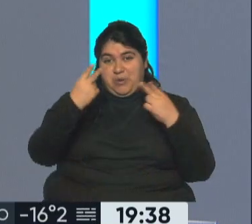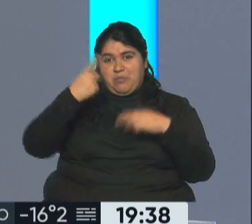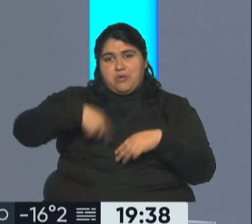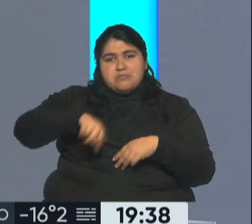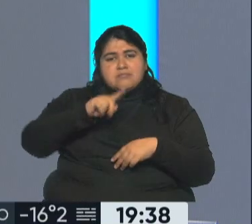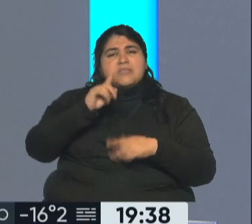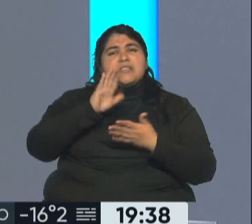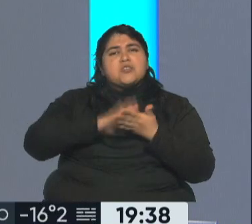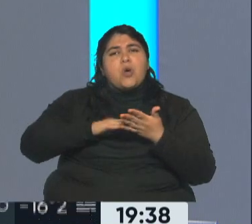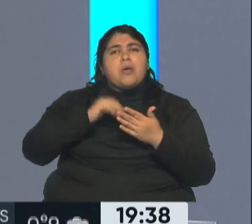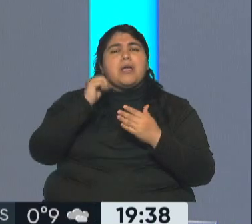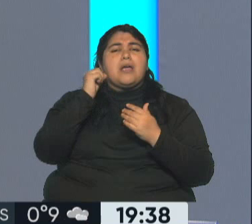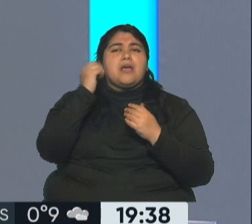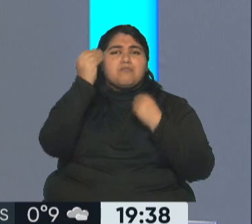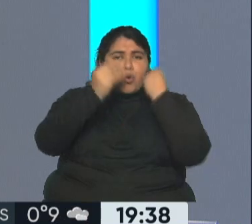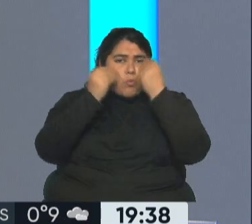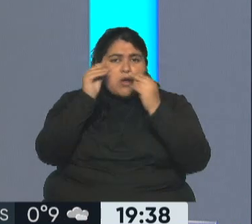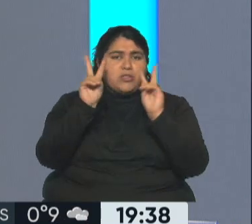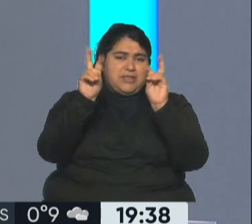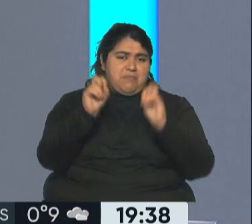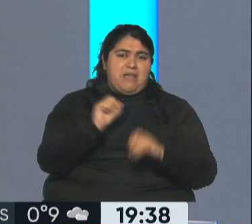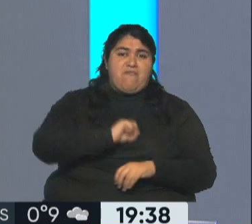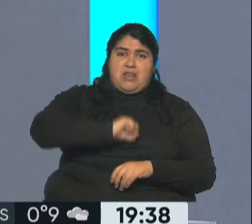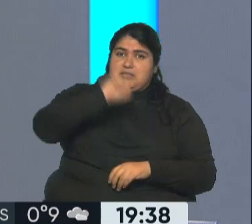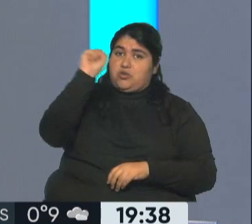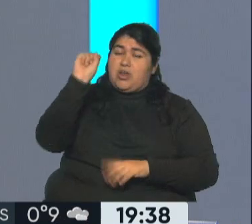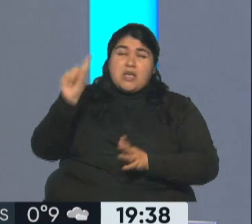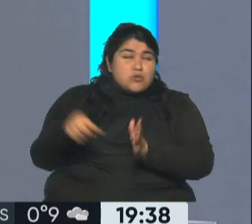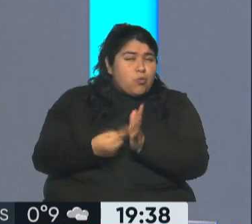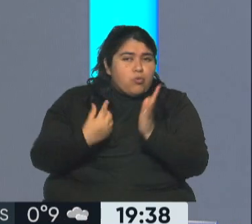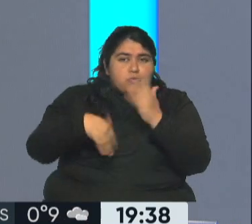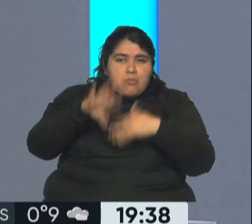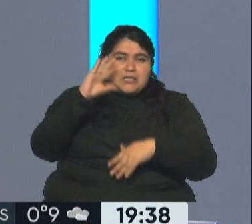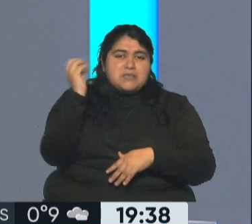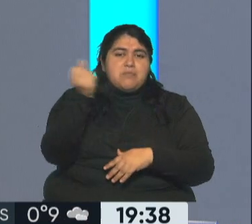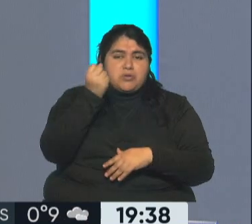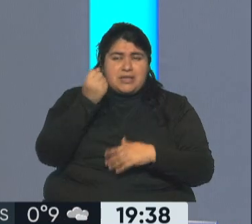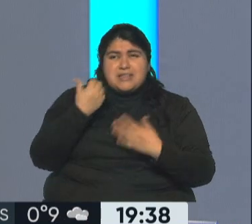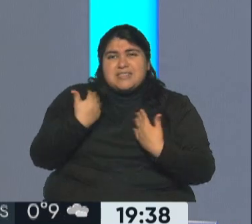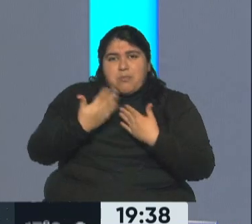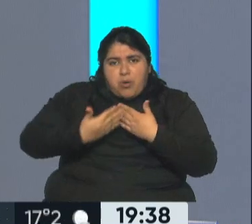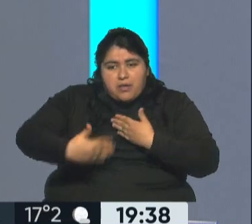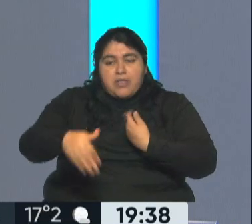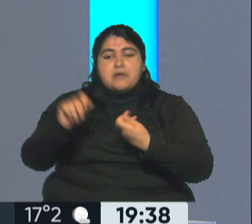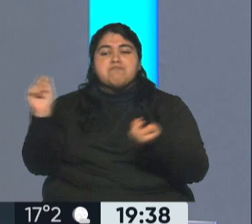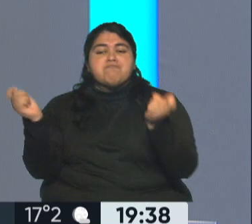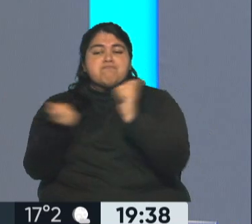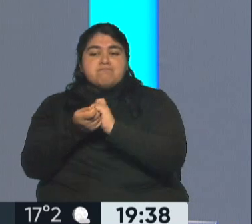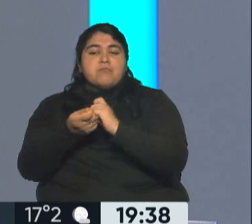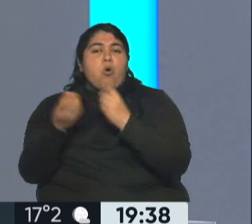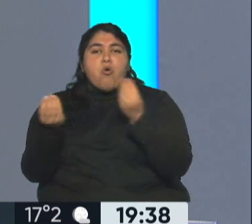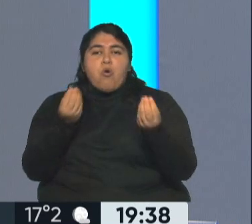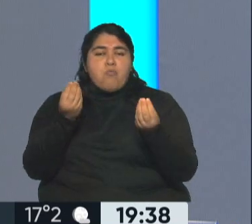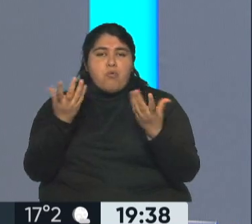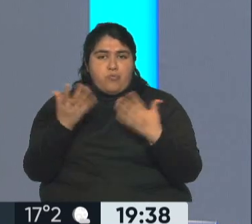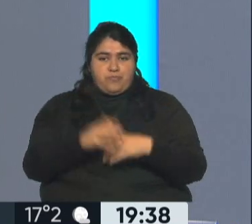preocupada por el tema de inflación, que como has dicho es uno de los de mayor. ¿Se puede revertir? ¿Qué hay que hacer en este caso para revertir esta que es la principal